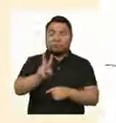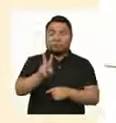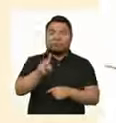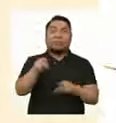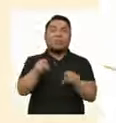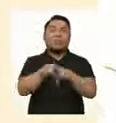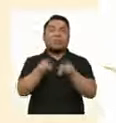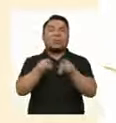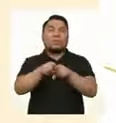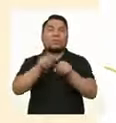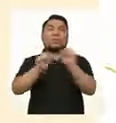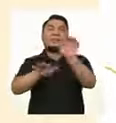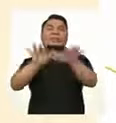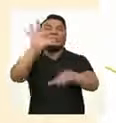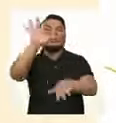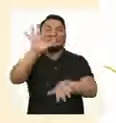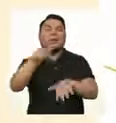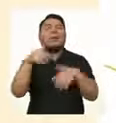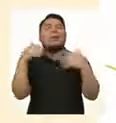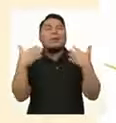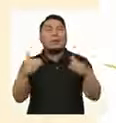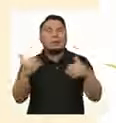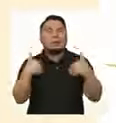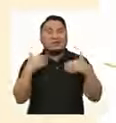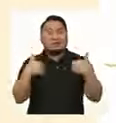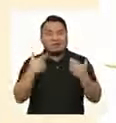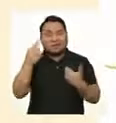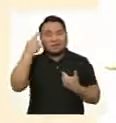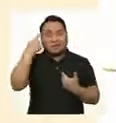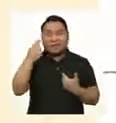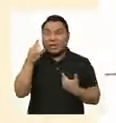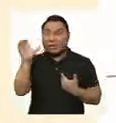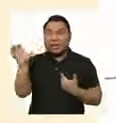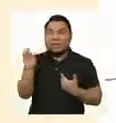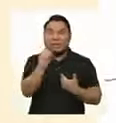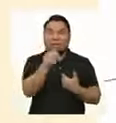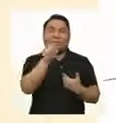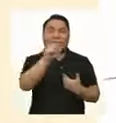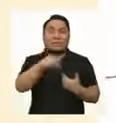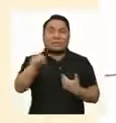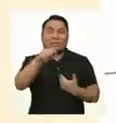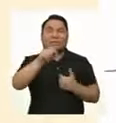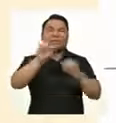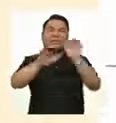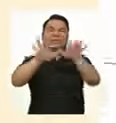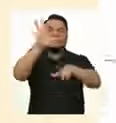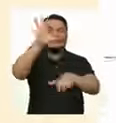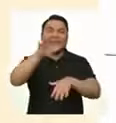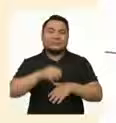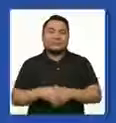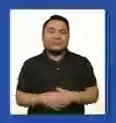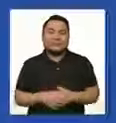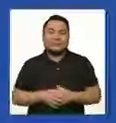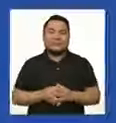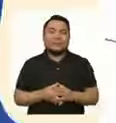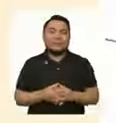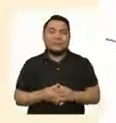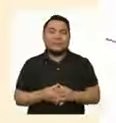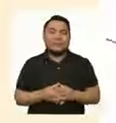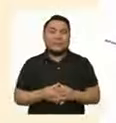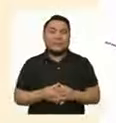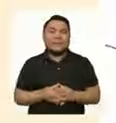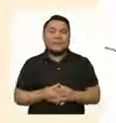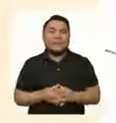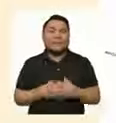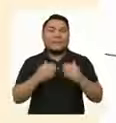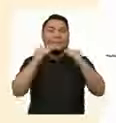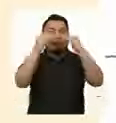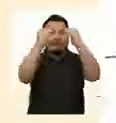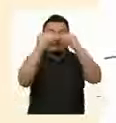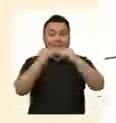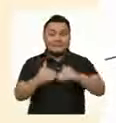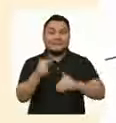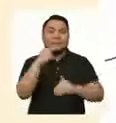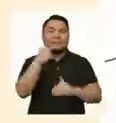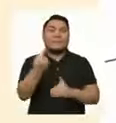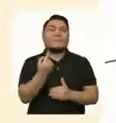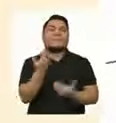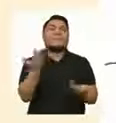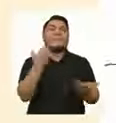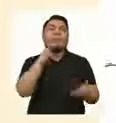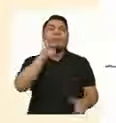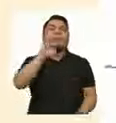15. Entonces ya tenemos el valor de la frecuencia absoluta, que es 15. Para calcular f sub